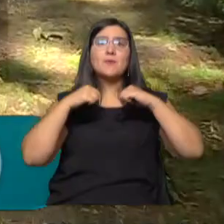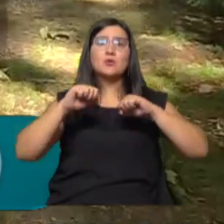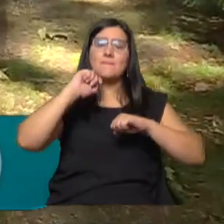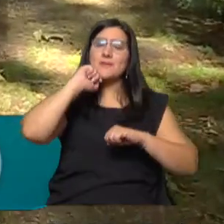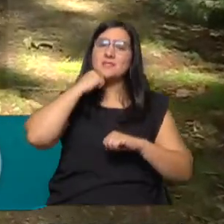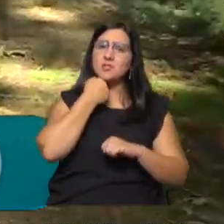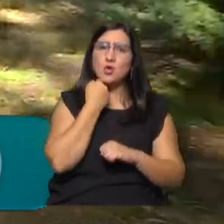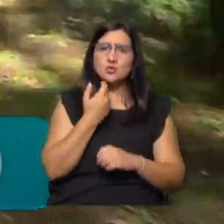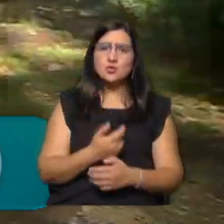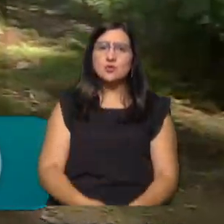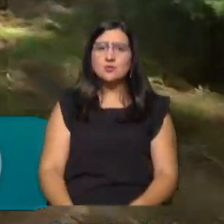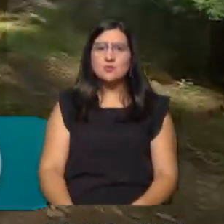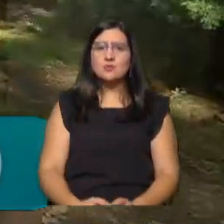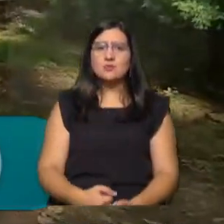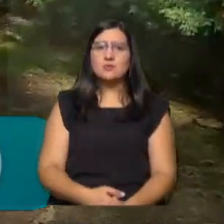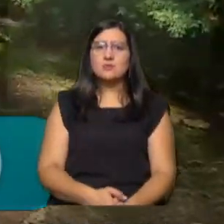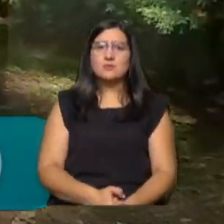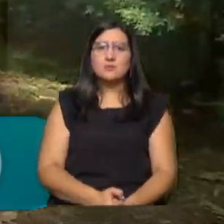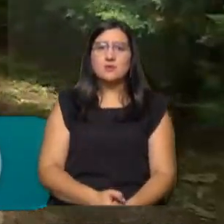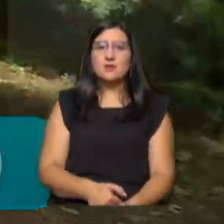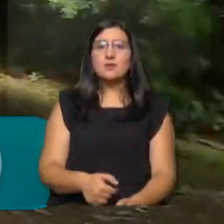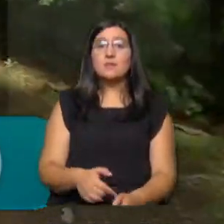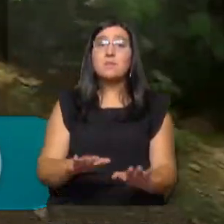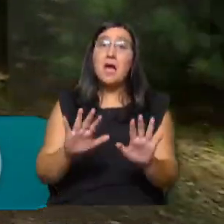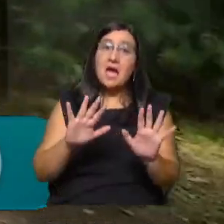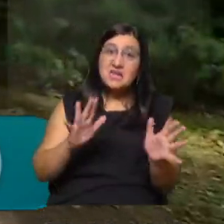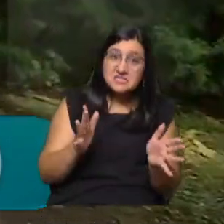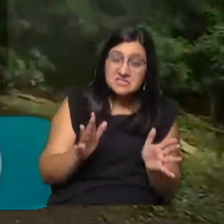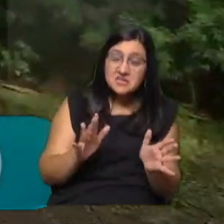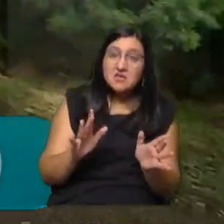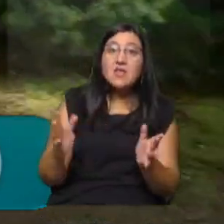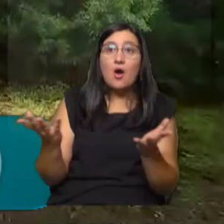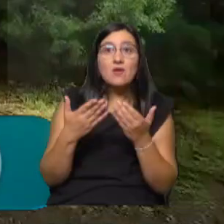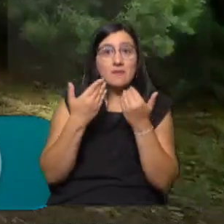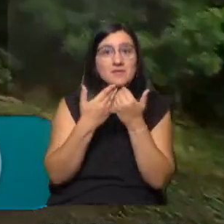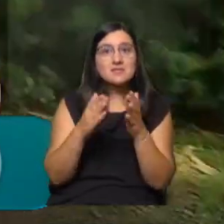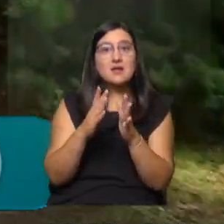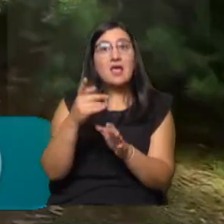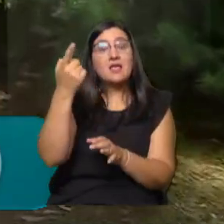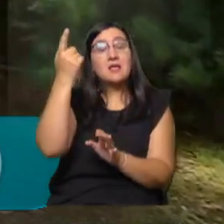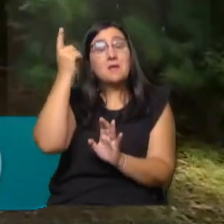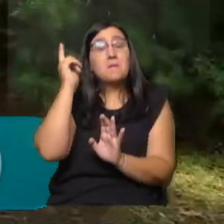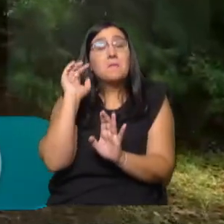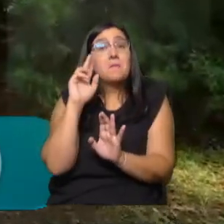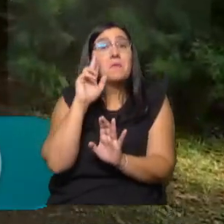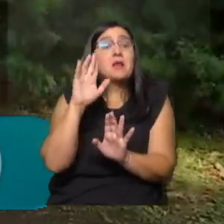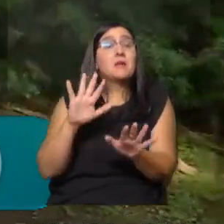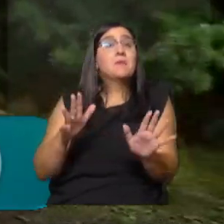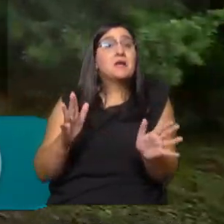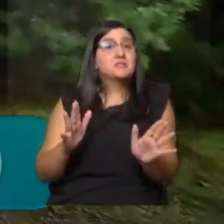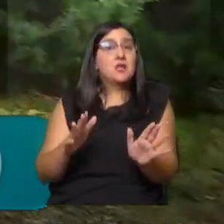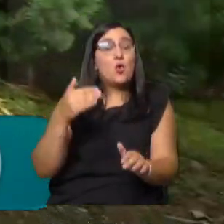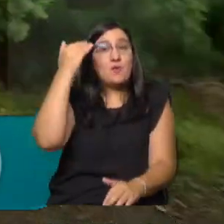Así que mete Newcom acá. Claro. Aparentemente sí, hay que concertar, eso es lo que dijeron los profesores,